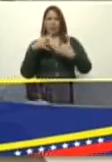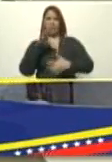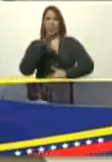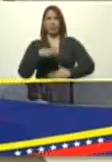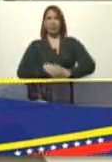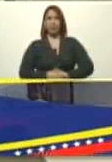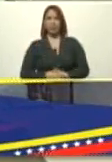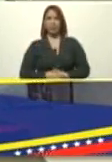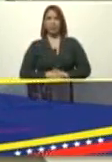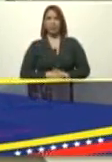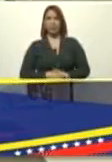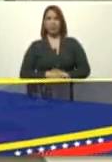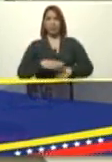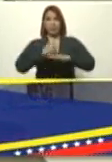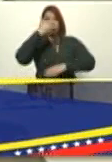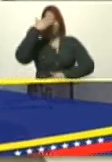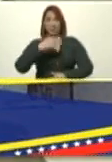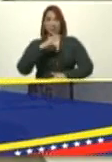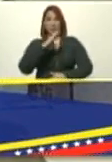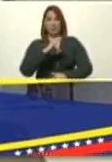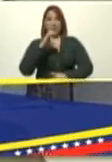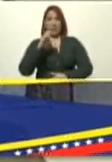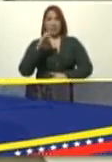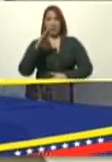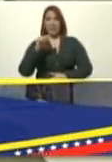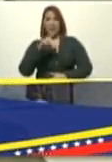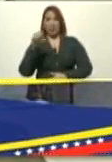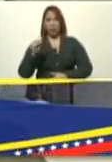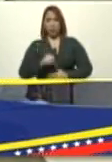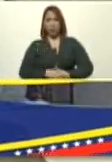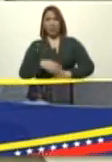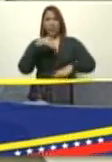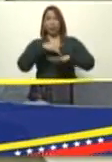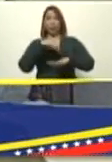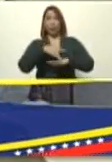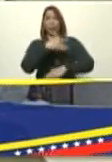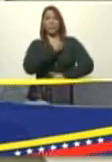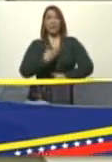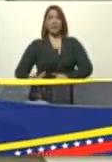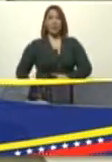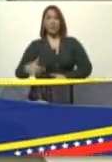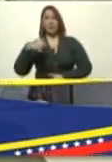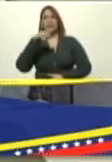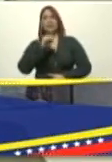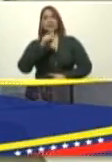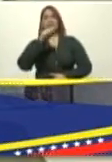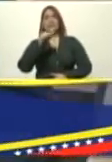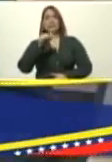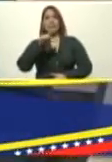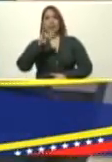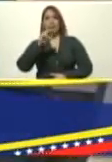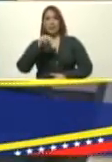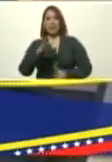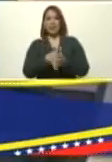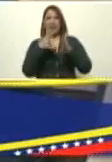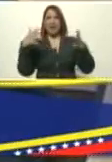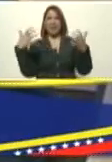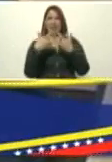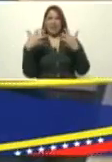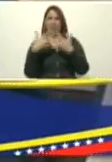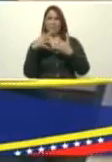Ceballos. Y le tocó a Stalin, el gran Stalin de la Gran Guerra Patria,